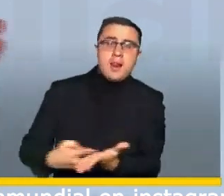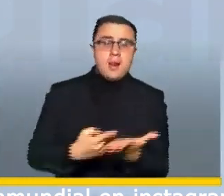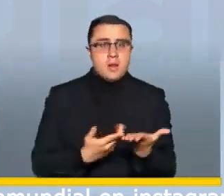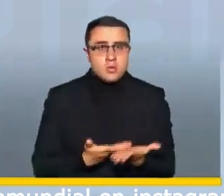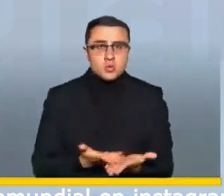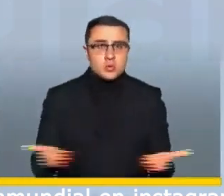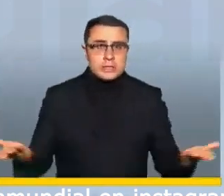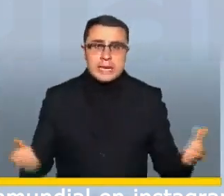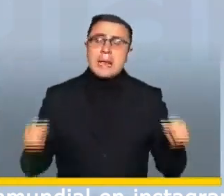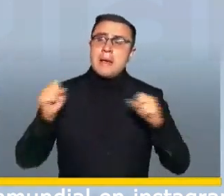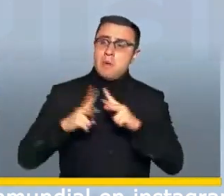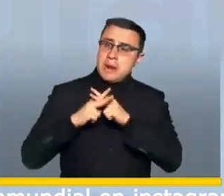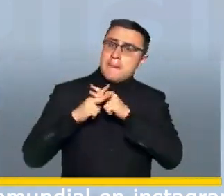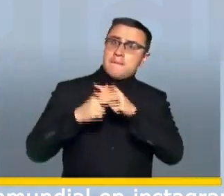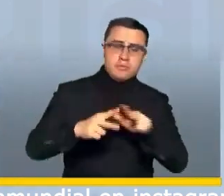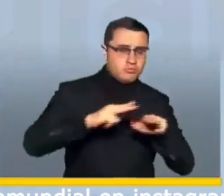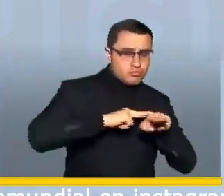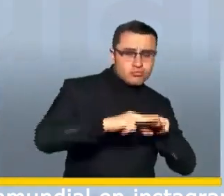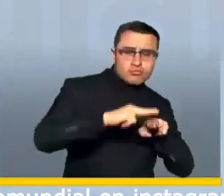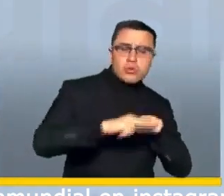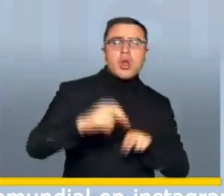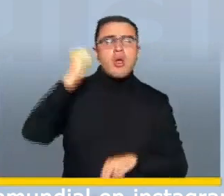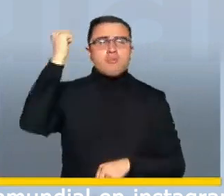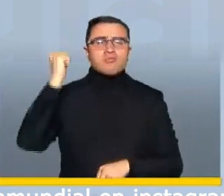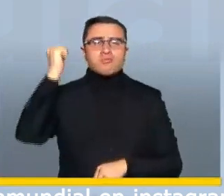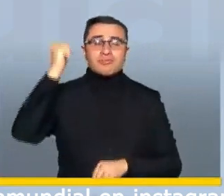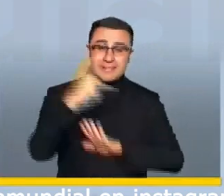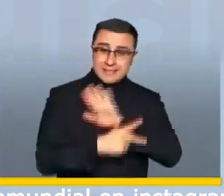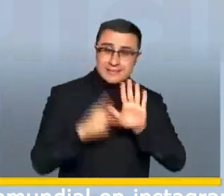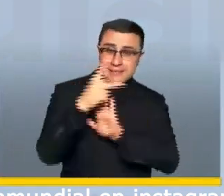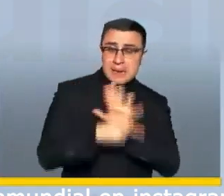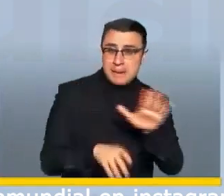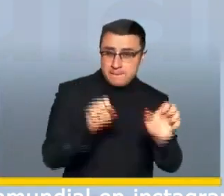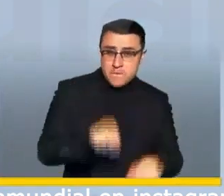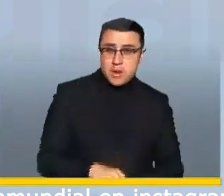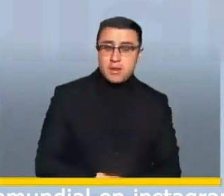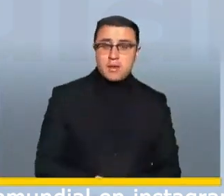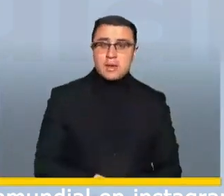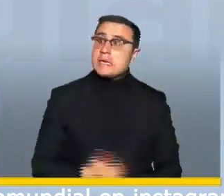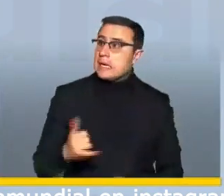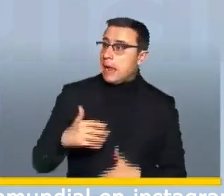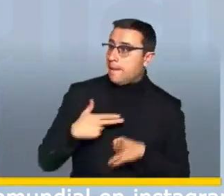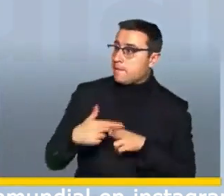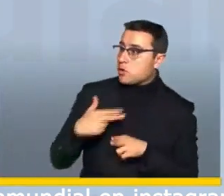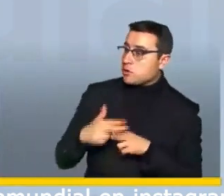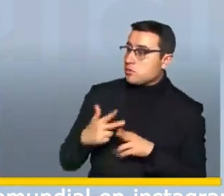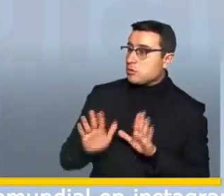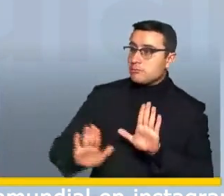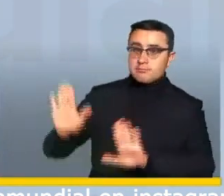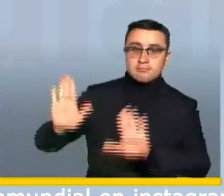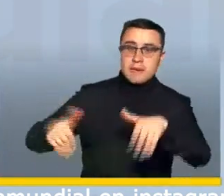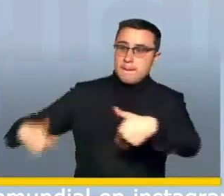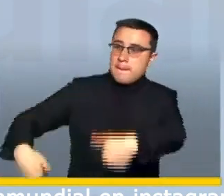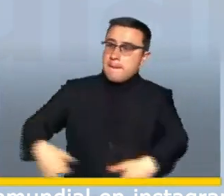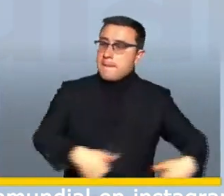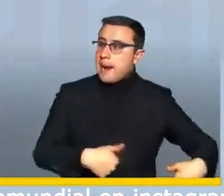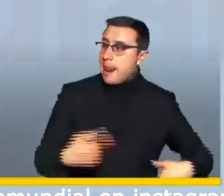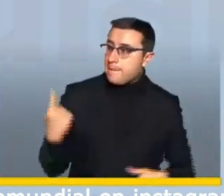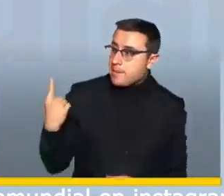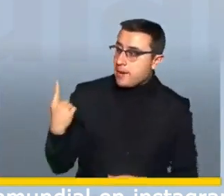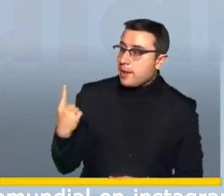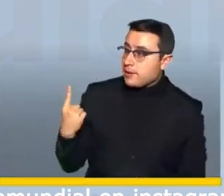¿Qué pueden ser concesiones ferroviarias? Pues es lo que vamos a entrar a licitar la primera, ¿cierto? Más o menos en qué mes.